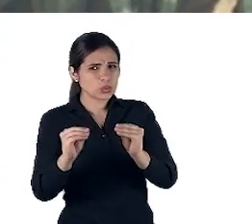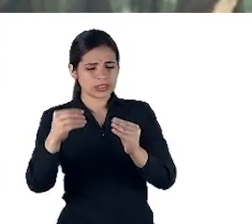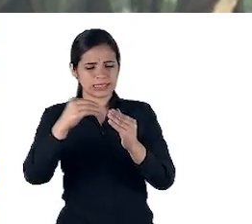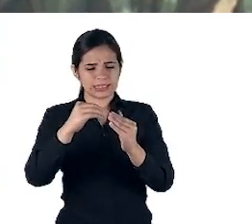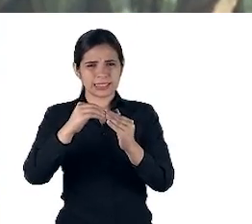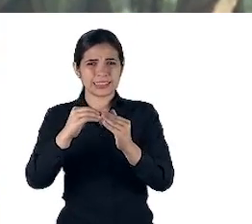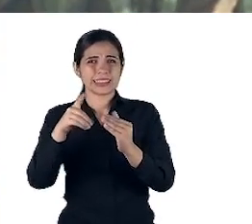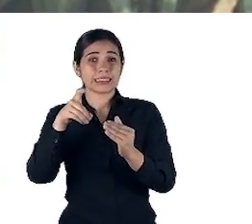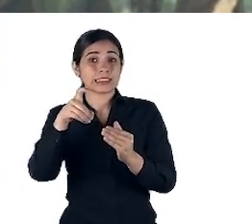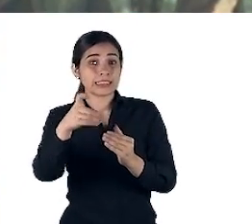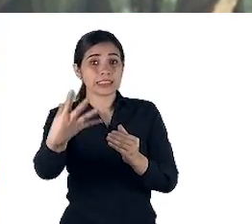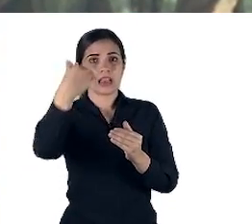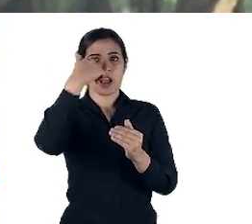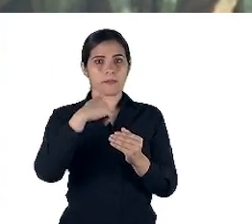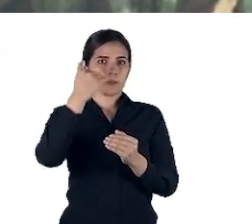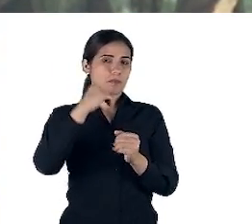las lombrices famosas,